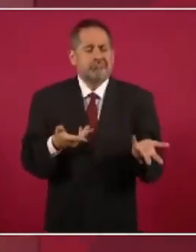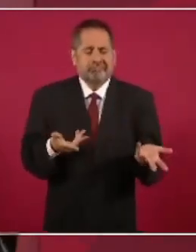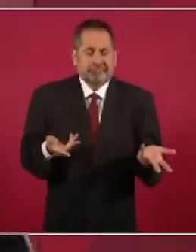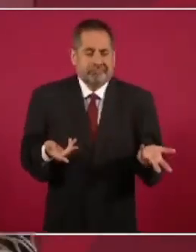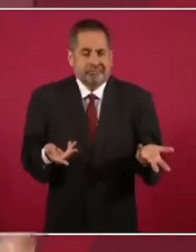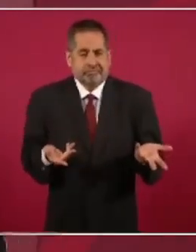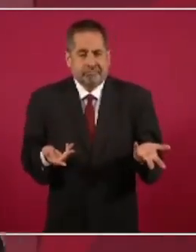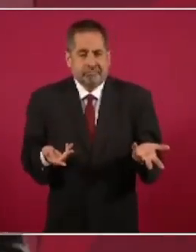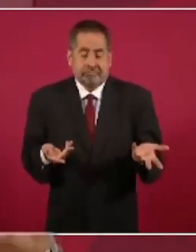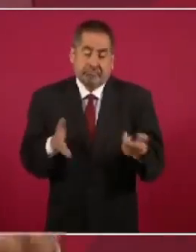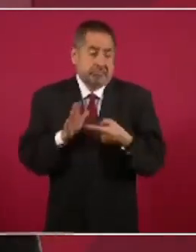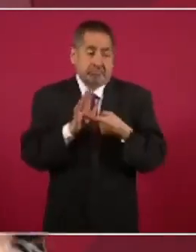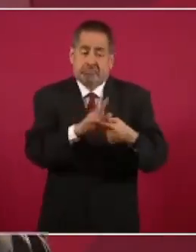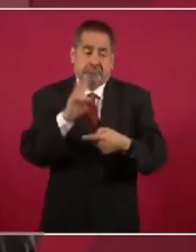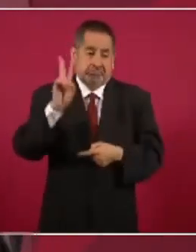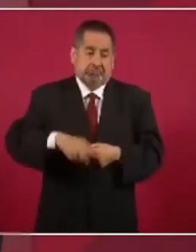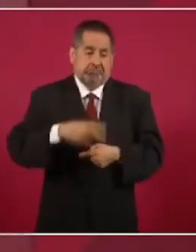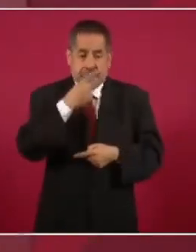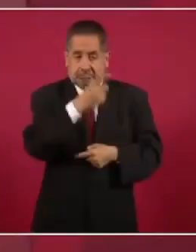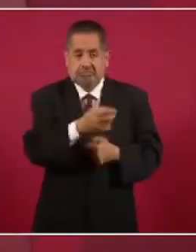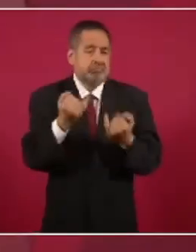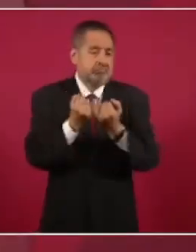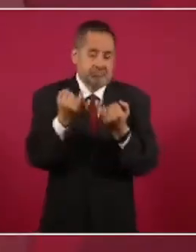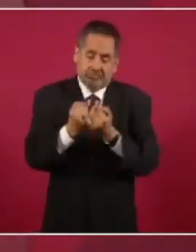Como me veo obligado a decir